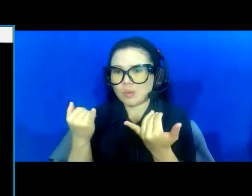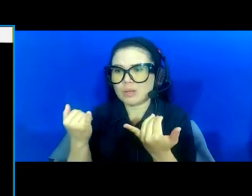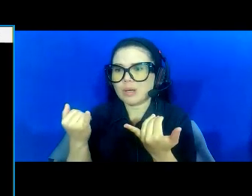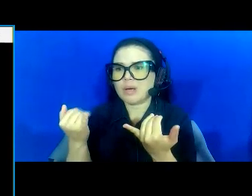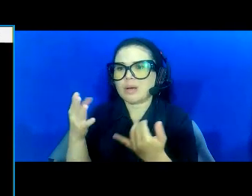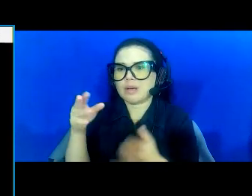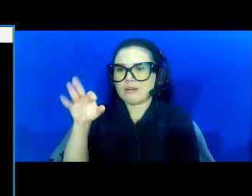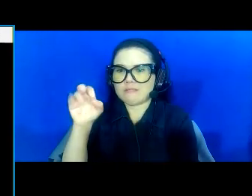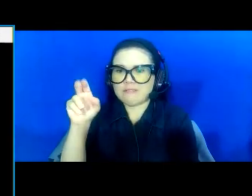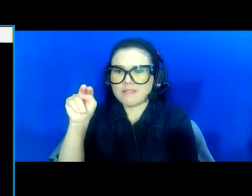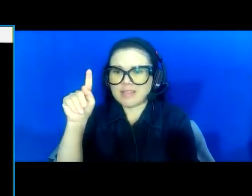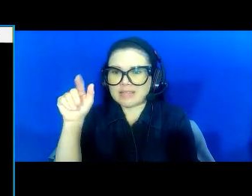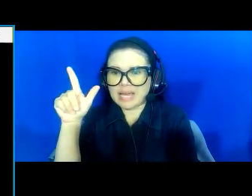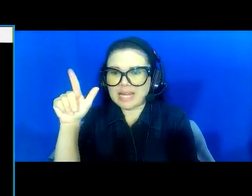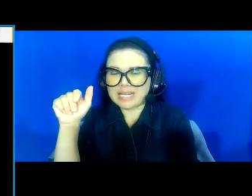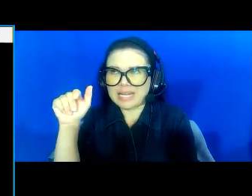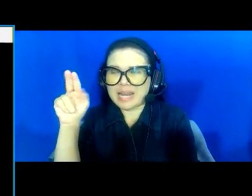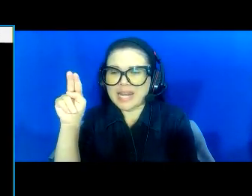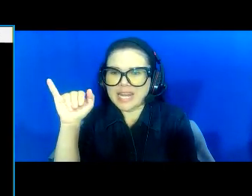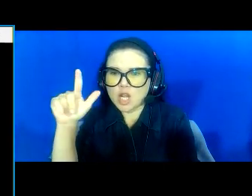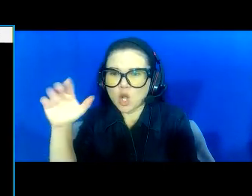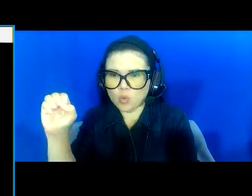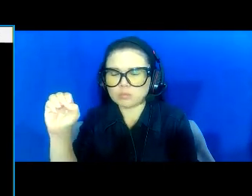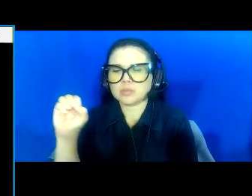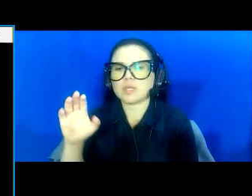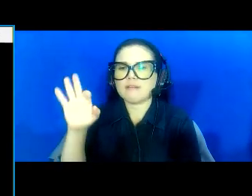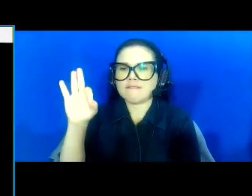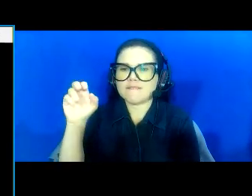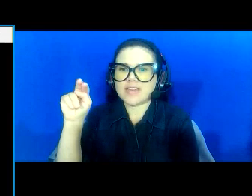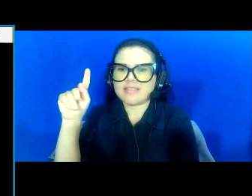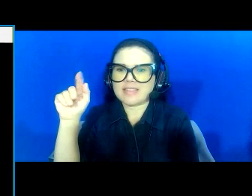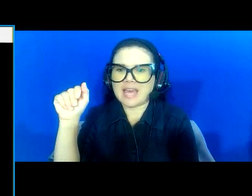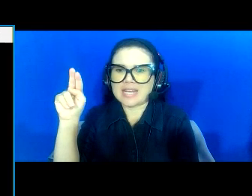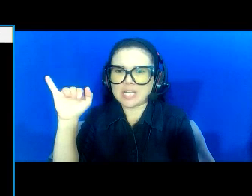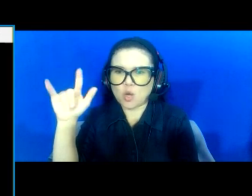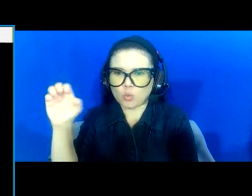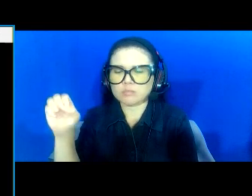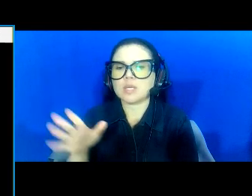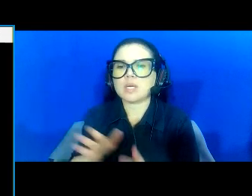esto se ha agravado un poco más. Desde ANSCA hay un programa